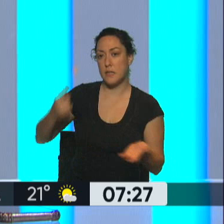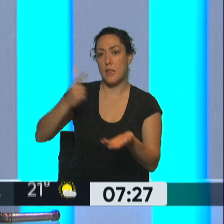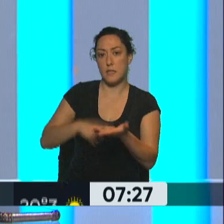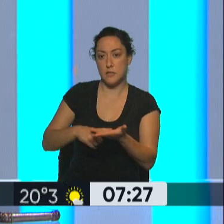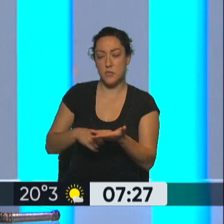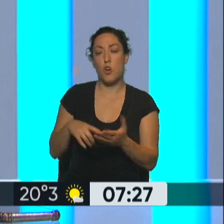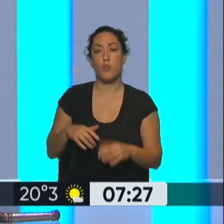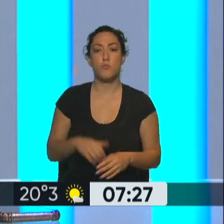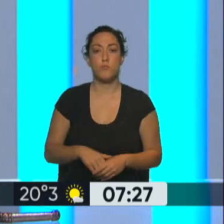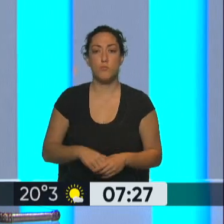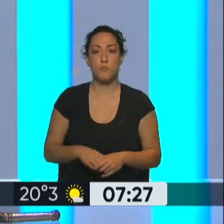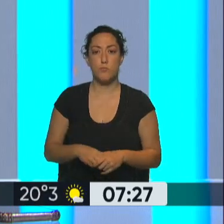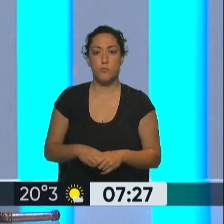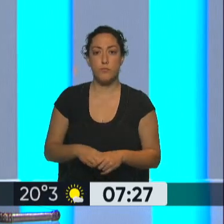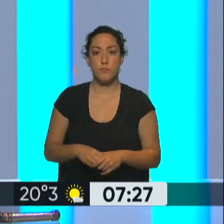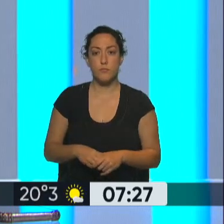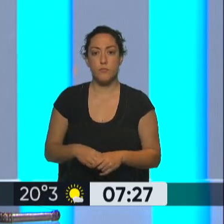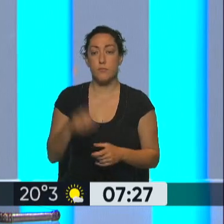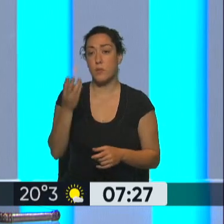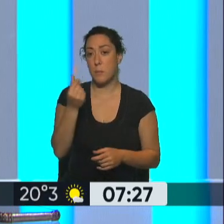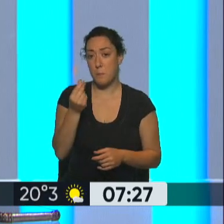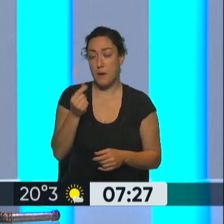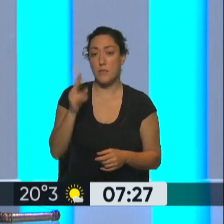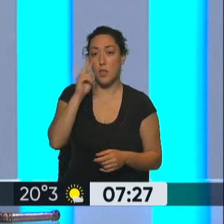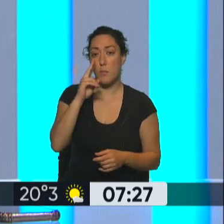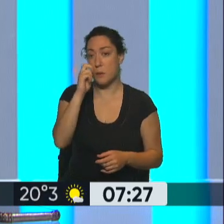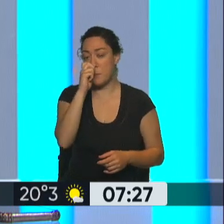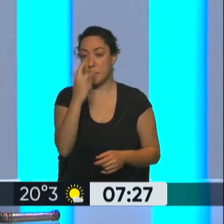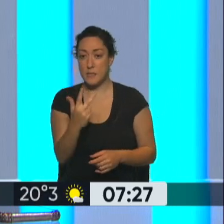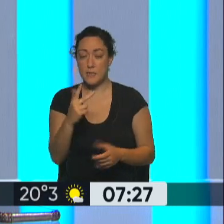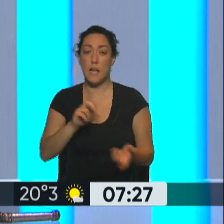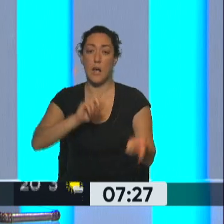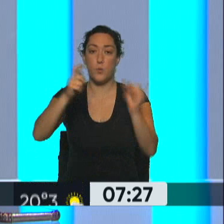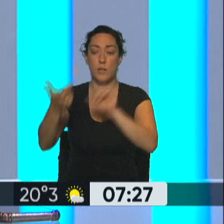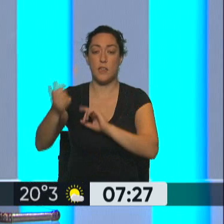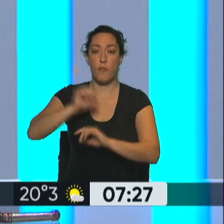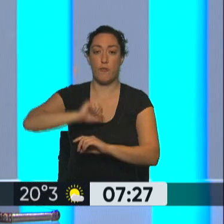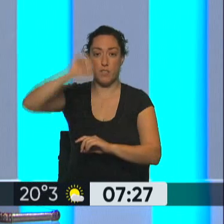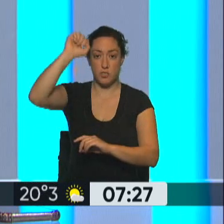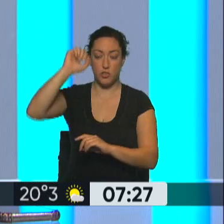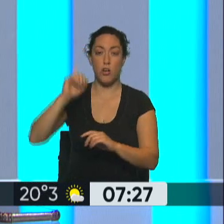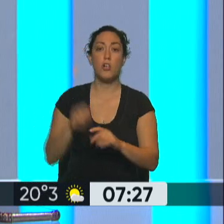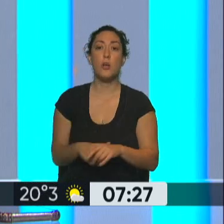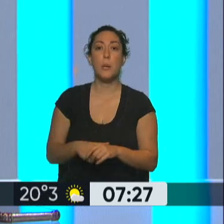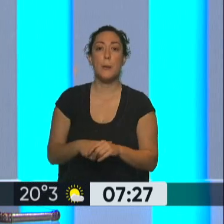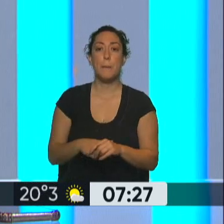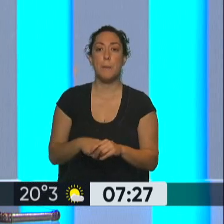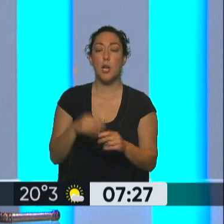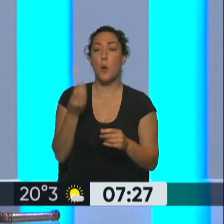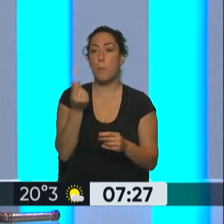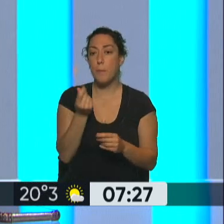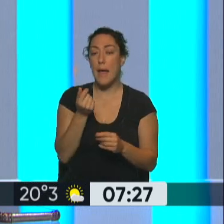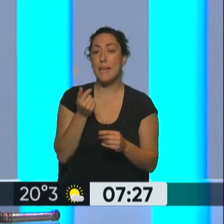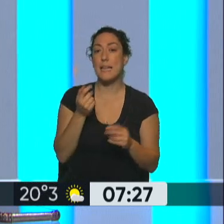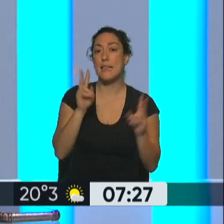reacomodar las partidas. Va a tener los mismos fondos que este año 2023, actualizados por inflación, pero las partidas se van a